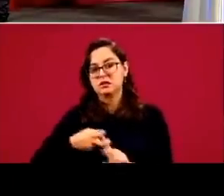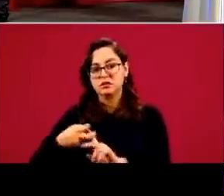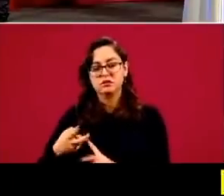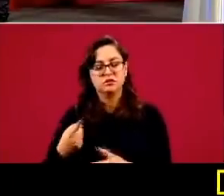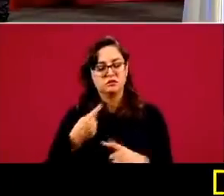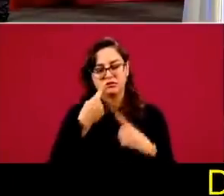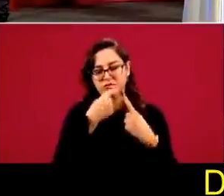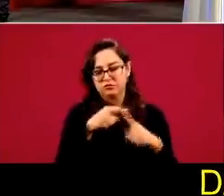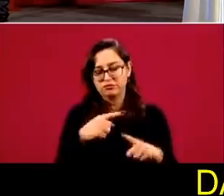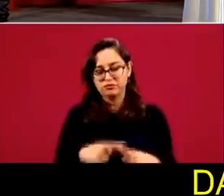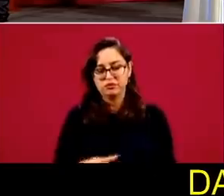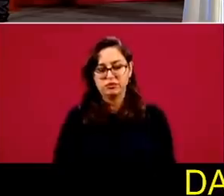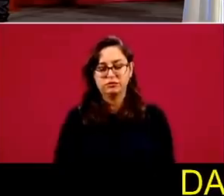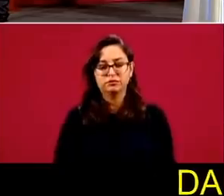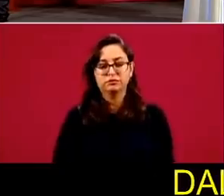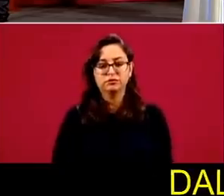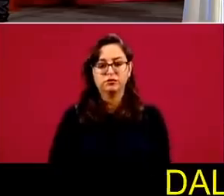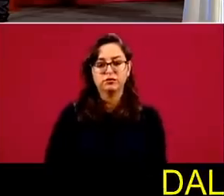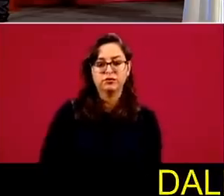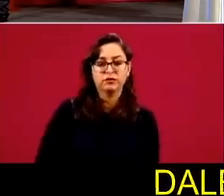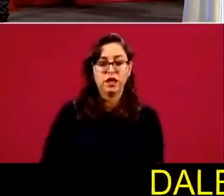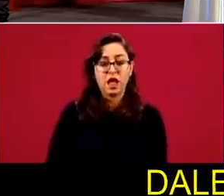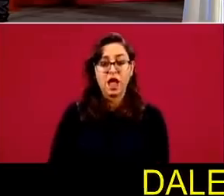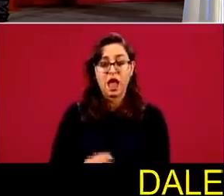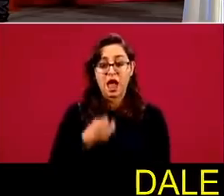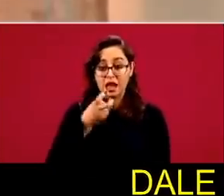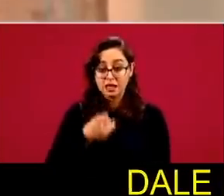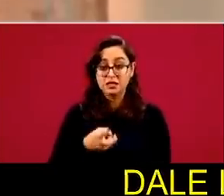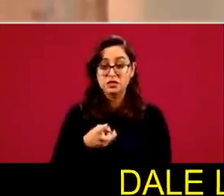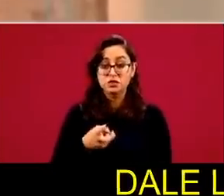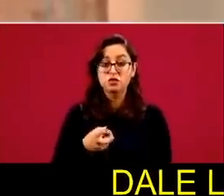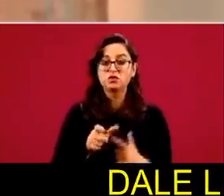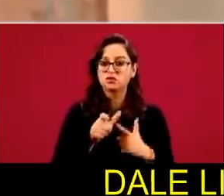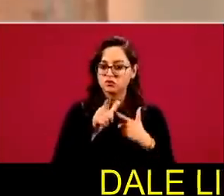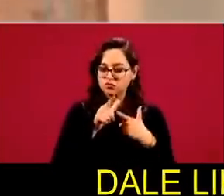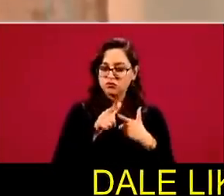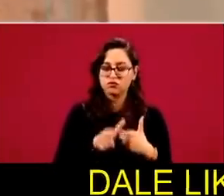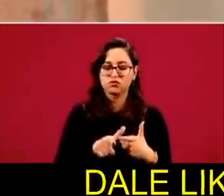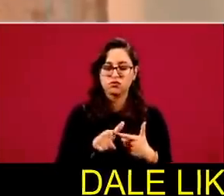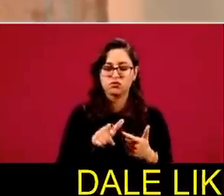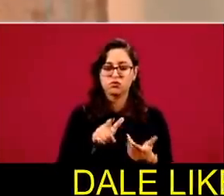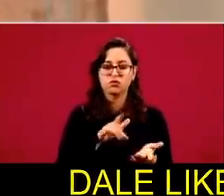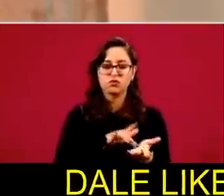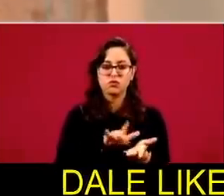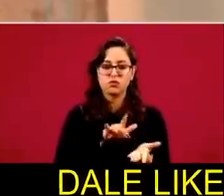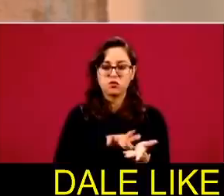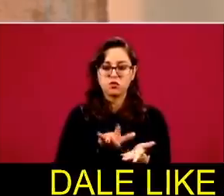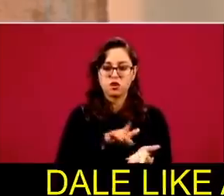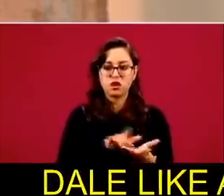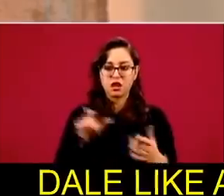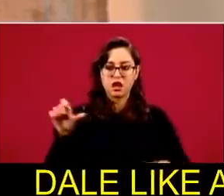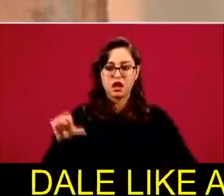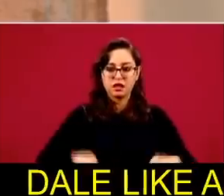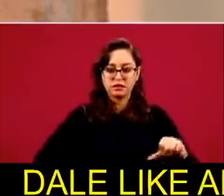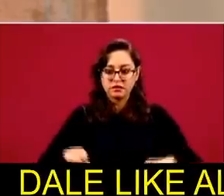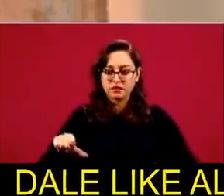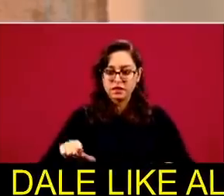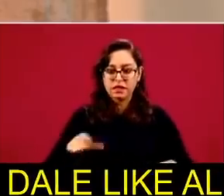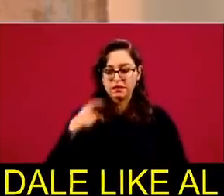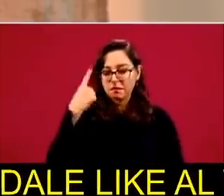división está perdón a esa dirección general continúa apoyando en las actividades de búsqueda de personas